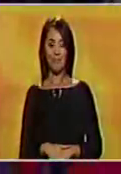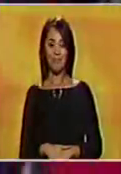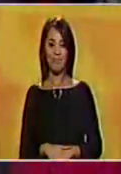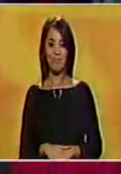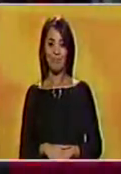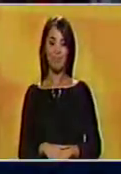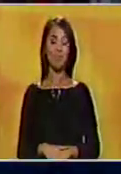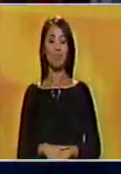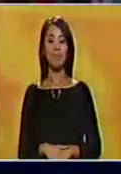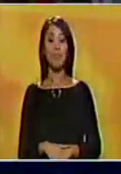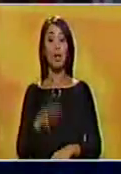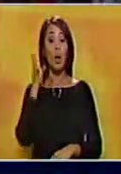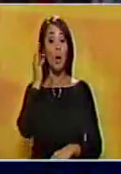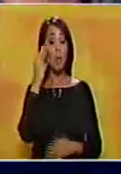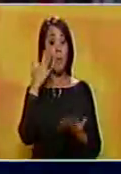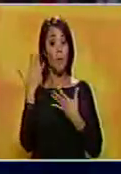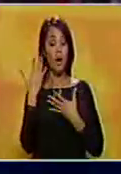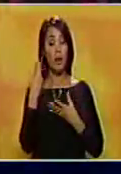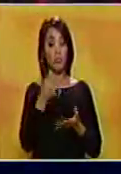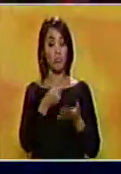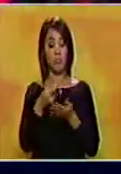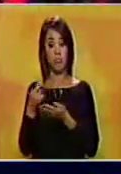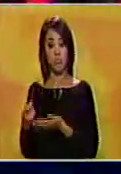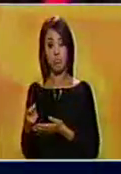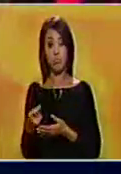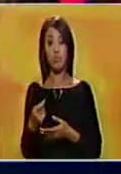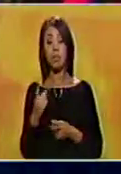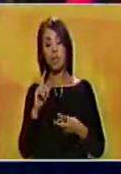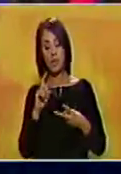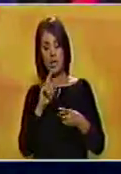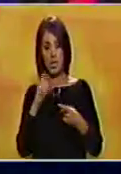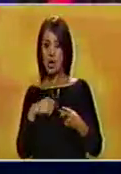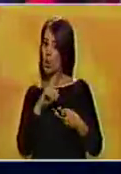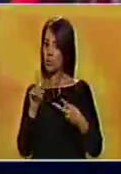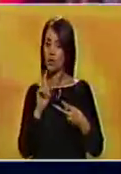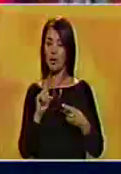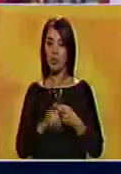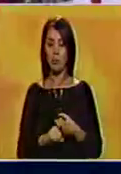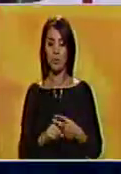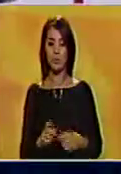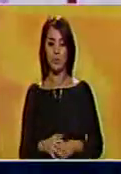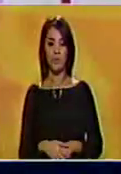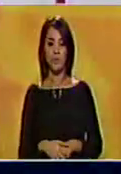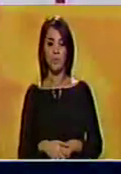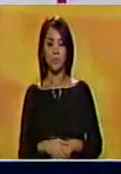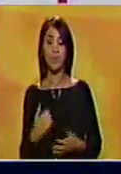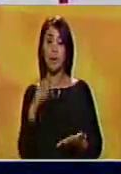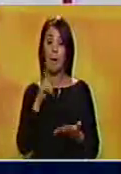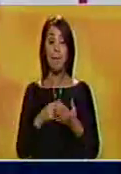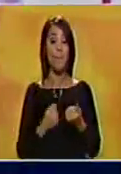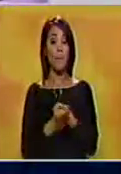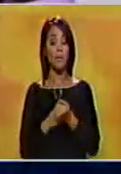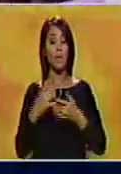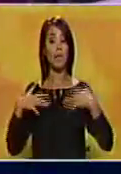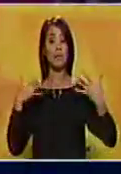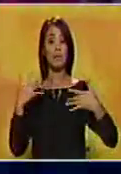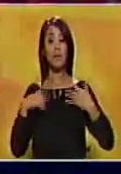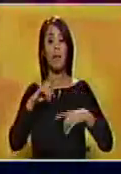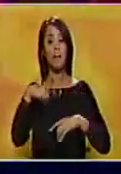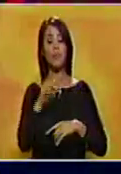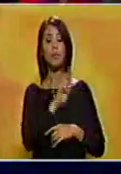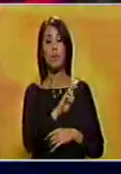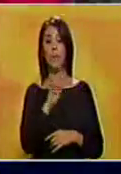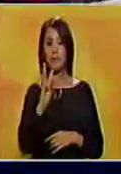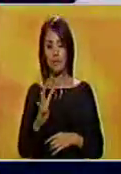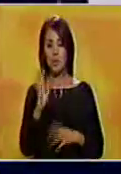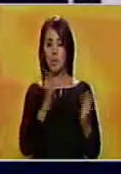Y Oprah se unió al importante donativo que realizaron George Clooney y su esposa. La presentadora decidió apoyar la actividad que se realizará el próximo